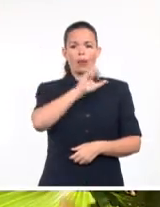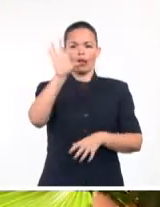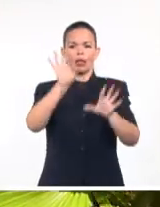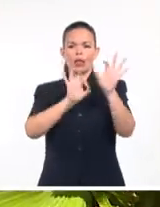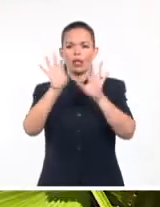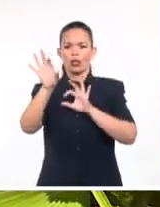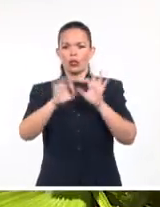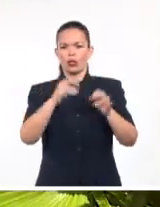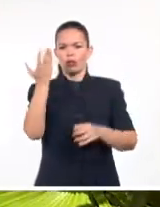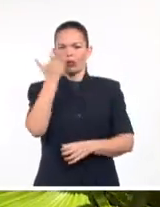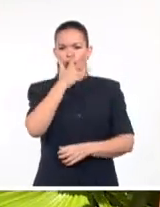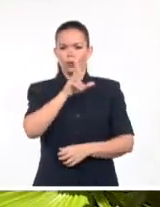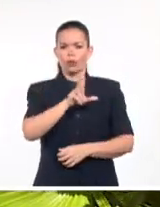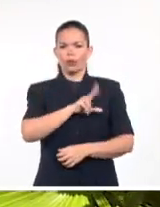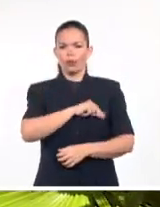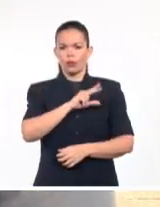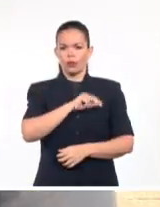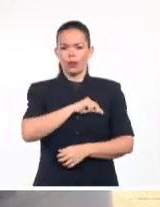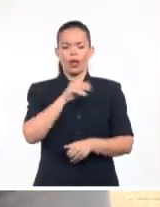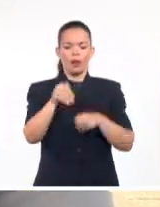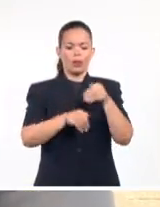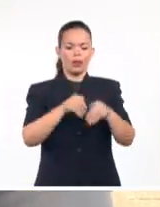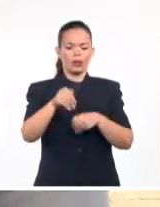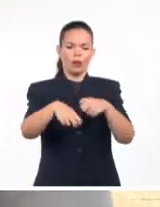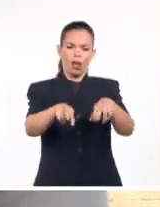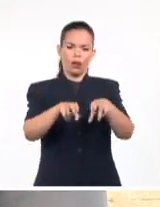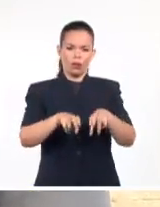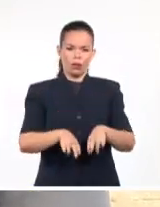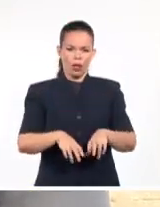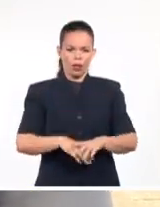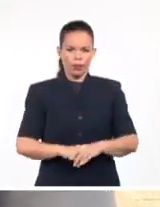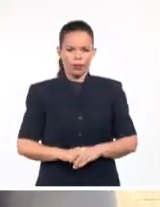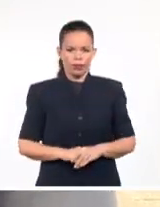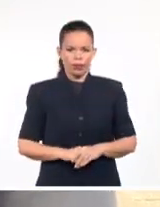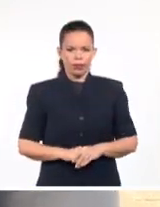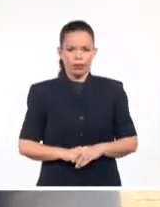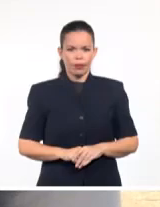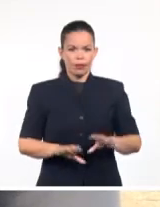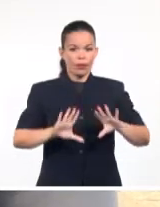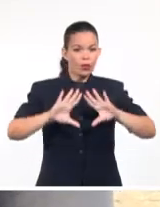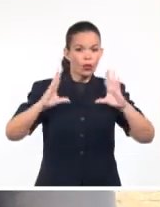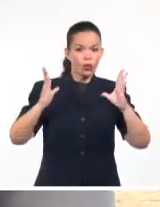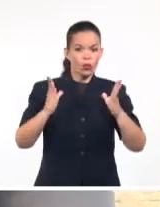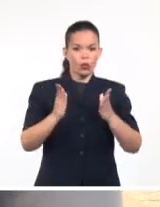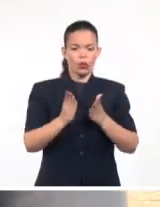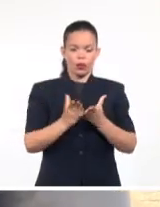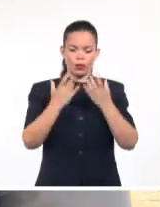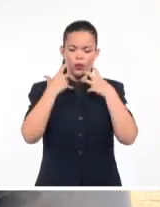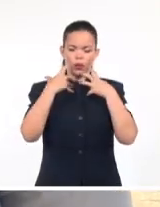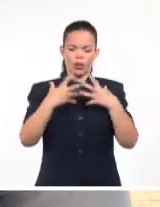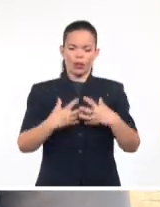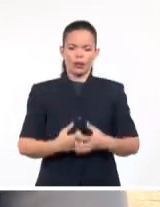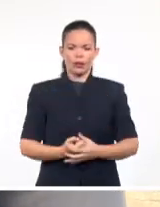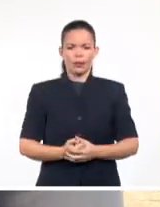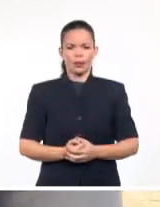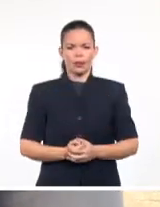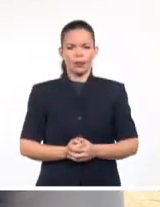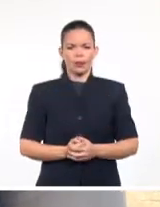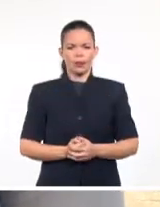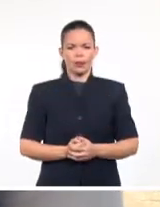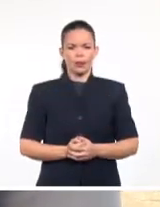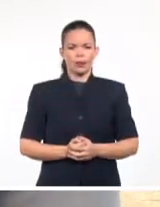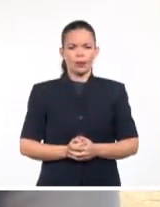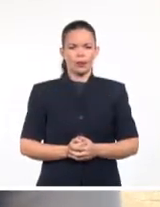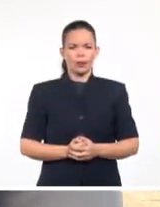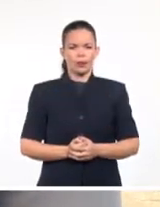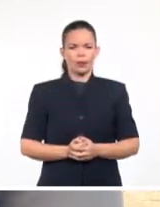de las asambleas municipales del Poder Popular, una estructura embestida de autoridad en los territorios. Y específicamente en este caso de